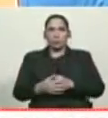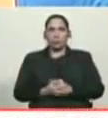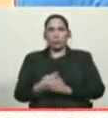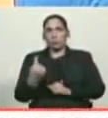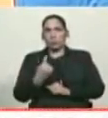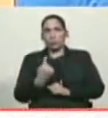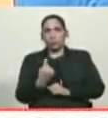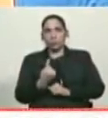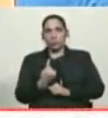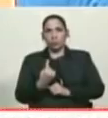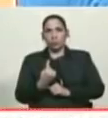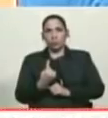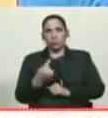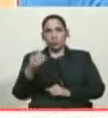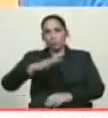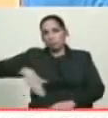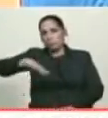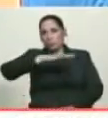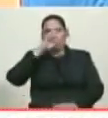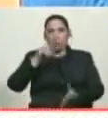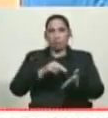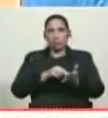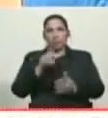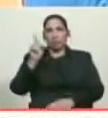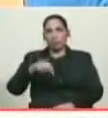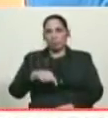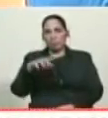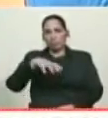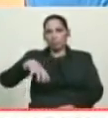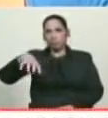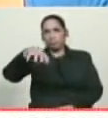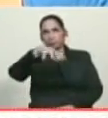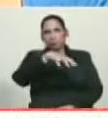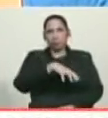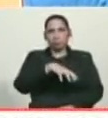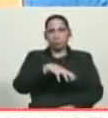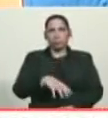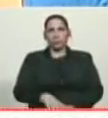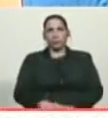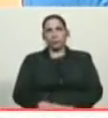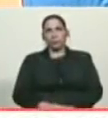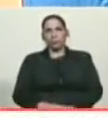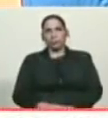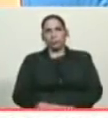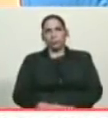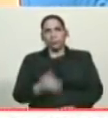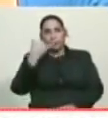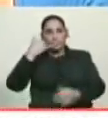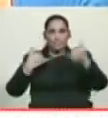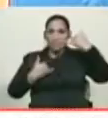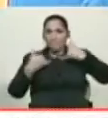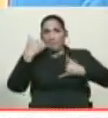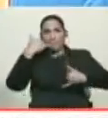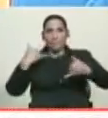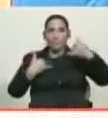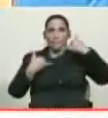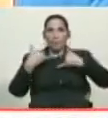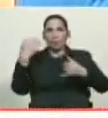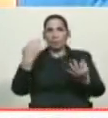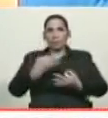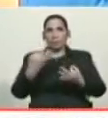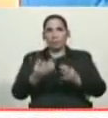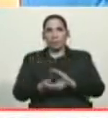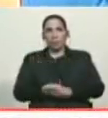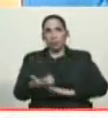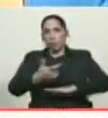ojo, no solo a nivel nacional, sino también a nivel estatal. En un estado, a mí me llaman los compañeros del partido, mire, me está llamando el